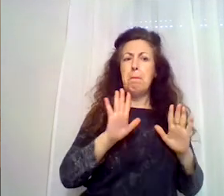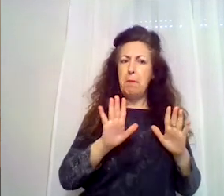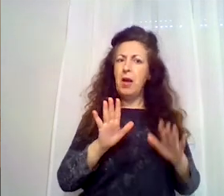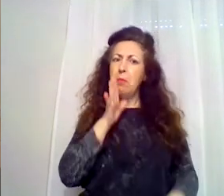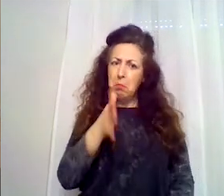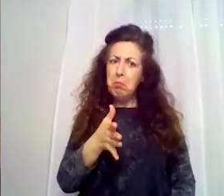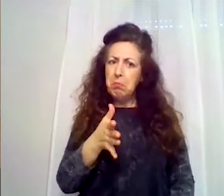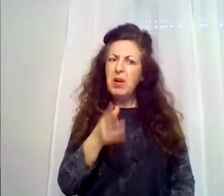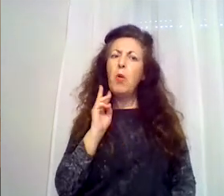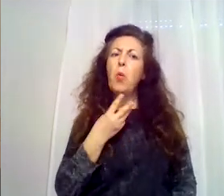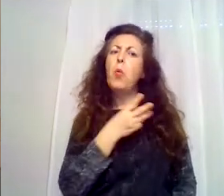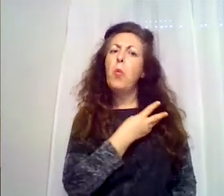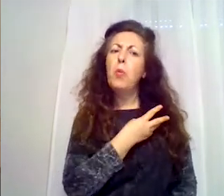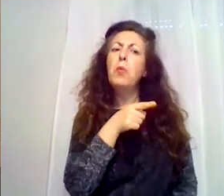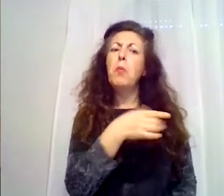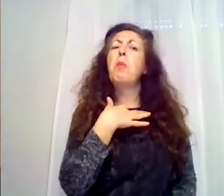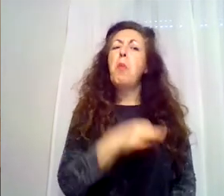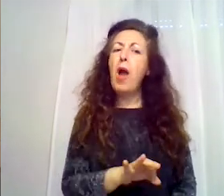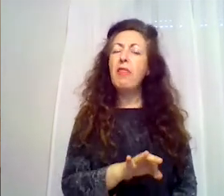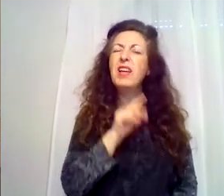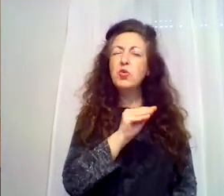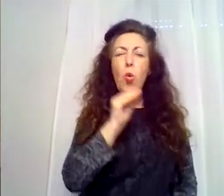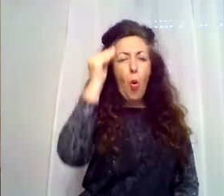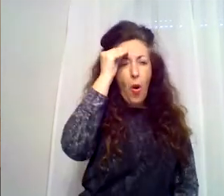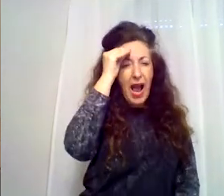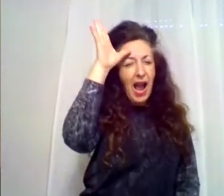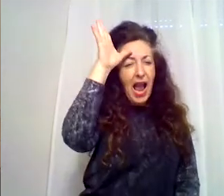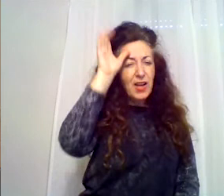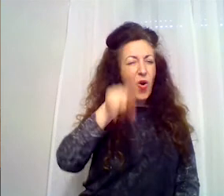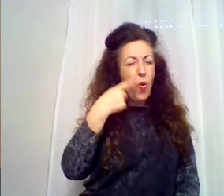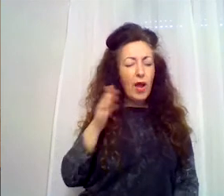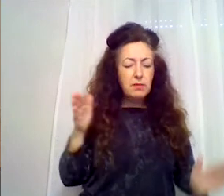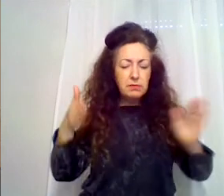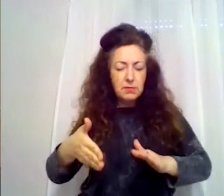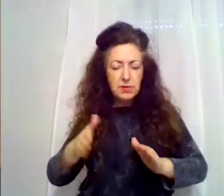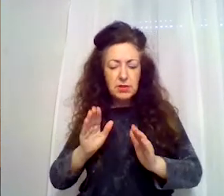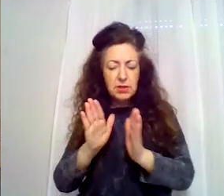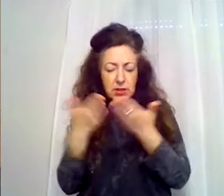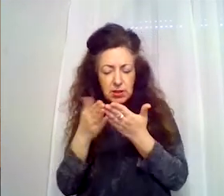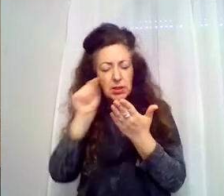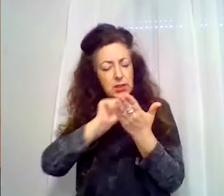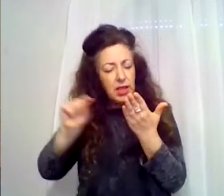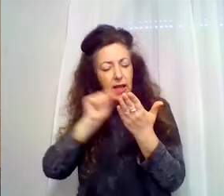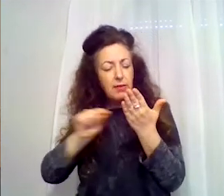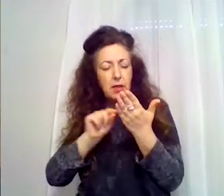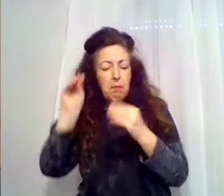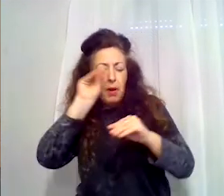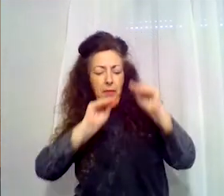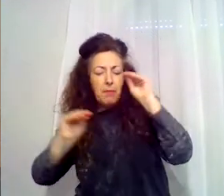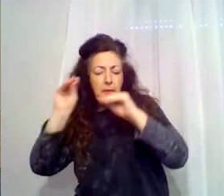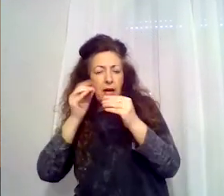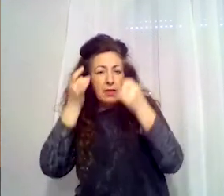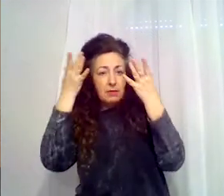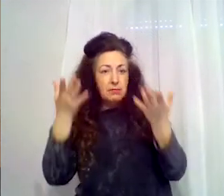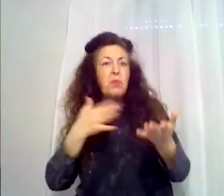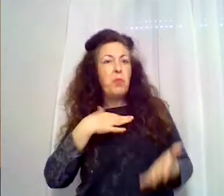Al Corpus Christi. Sí, allá. Sí, yo quería jugar un poco a la disidencia. En primer lugar,